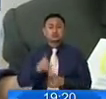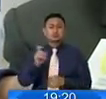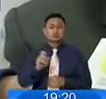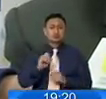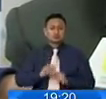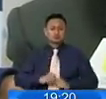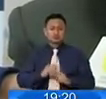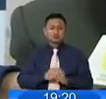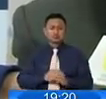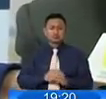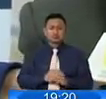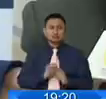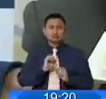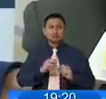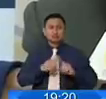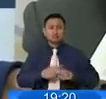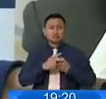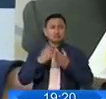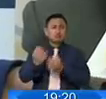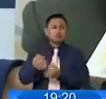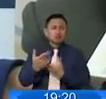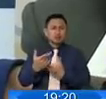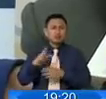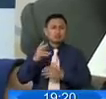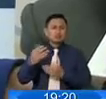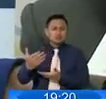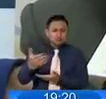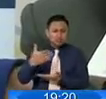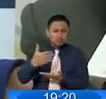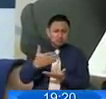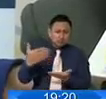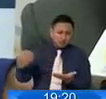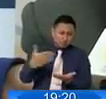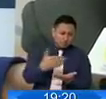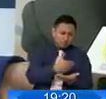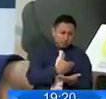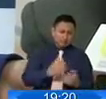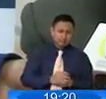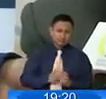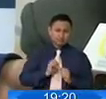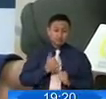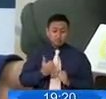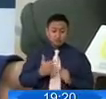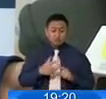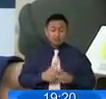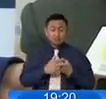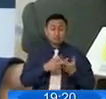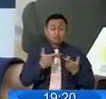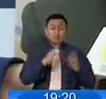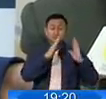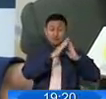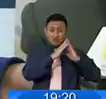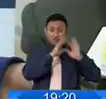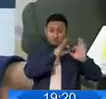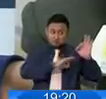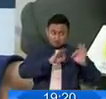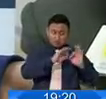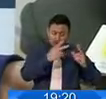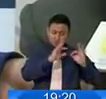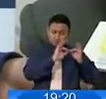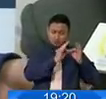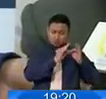Seguimos diagnosticando, levantando la información, pero de inicio estamos ya construyendo las casas de reposición del